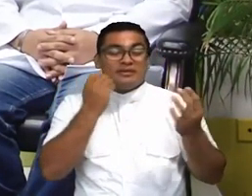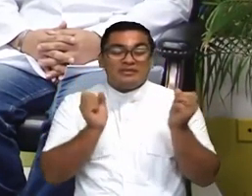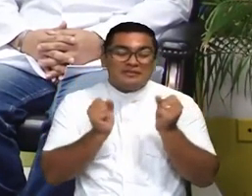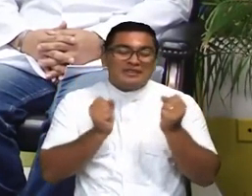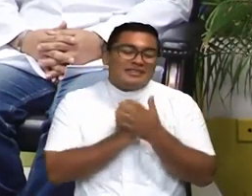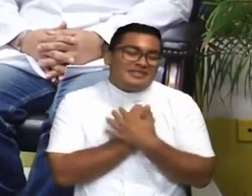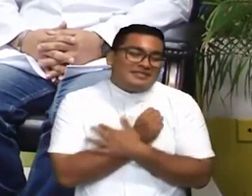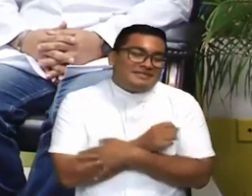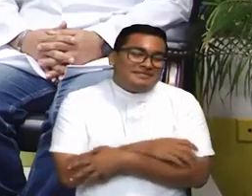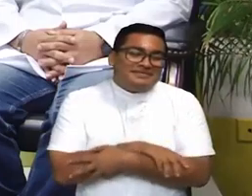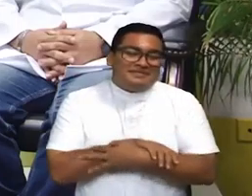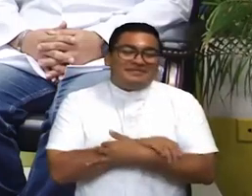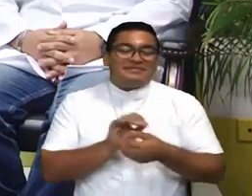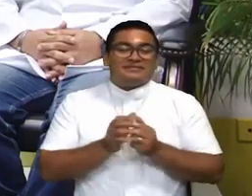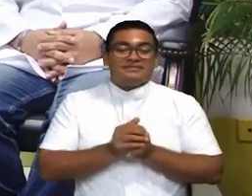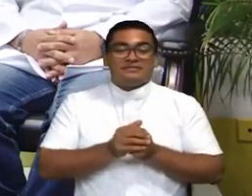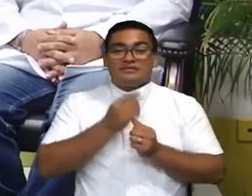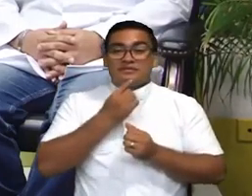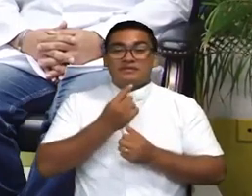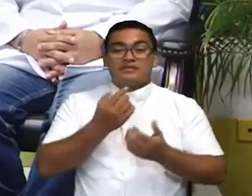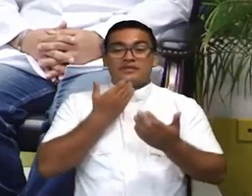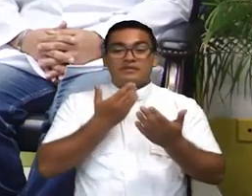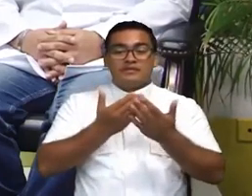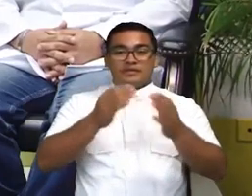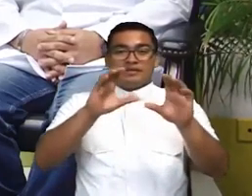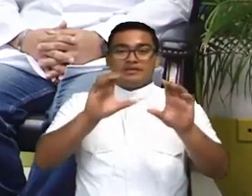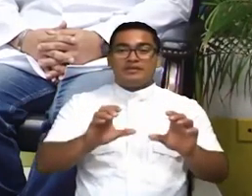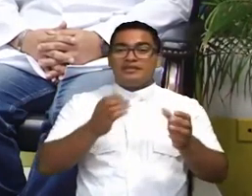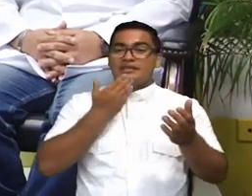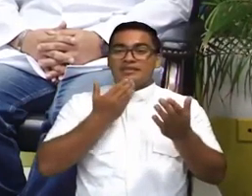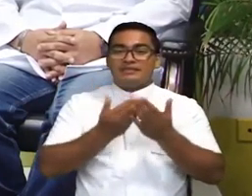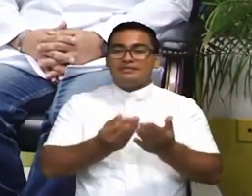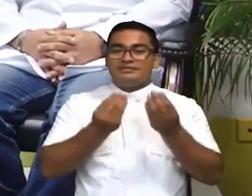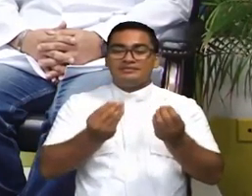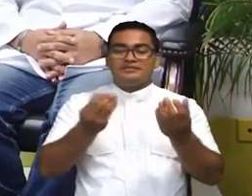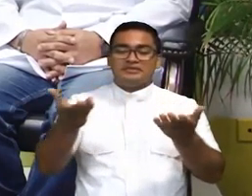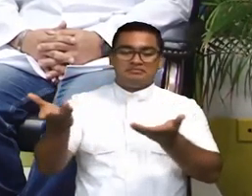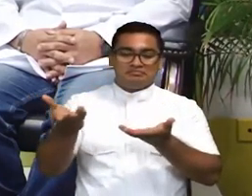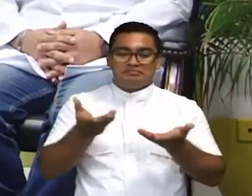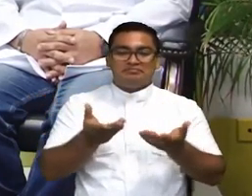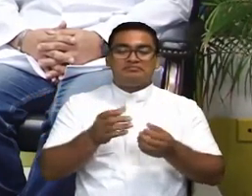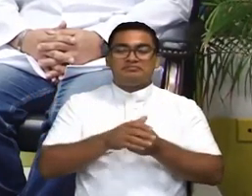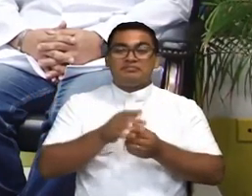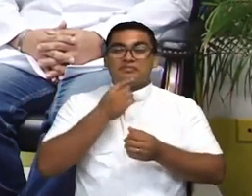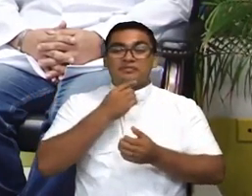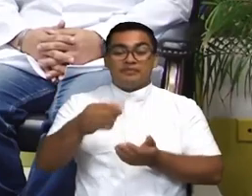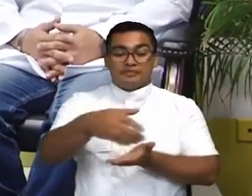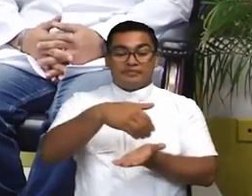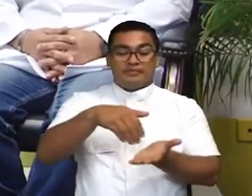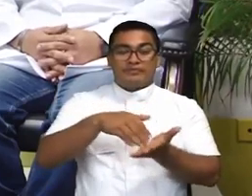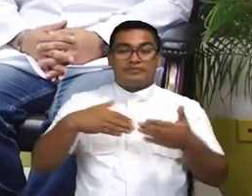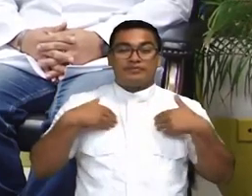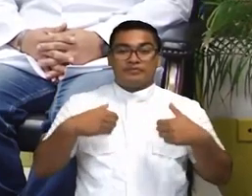del año? Sí, buenas tardes. Bueno, muchas gracias por habernos invitado de parte de lo que es el Centro de Salud